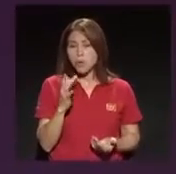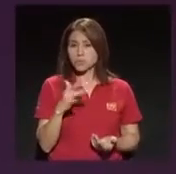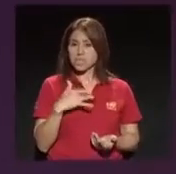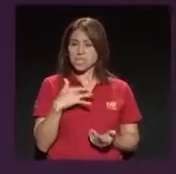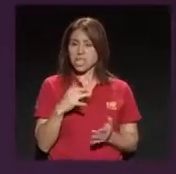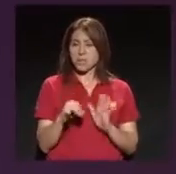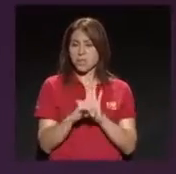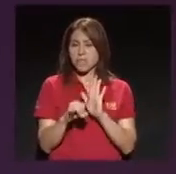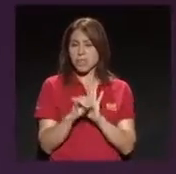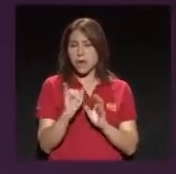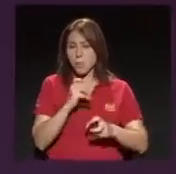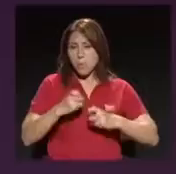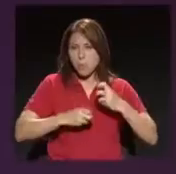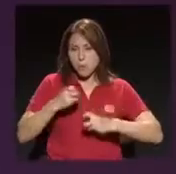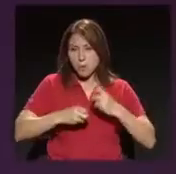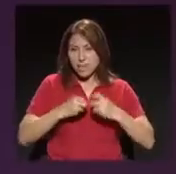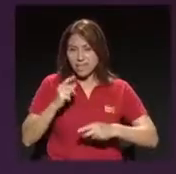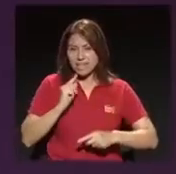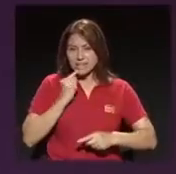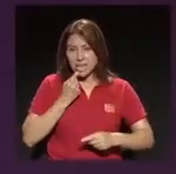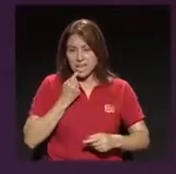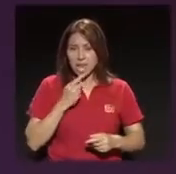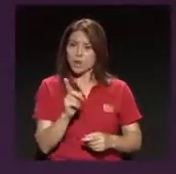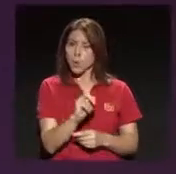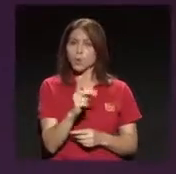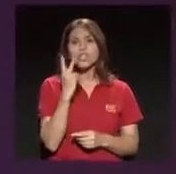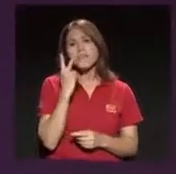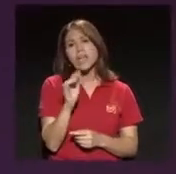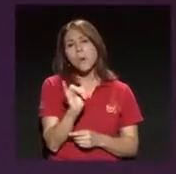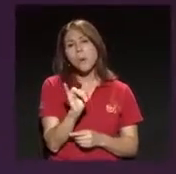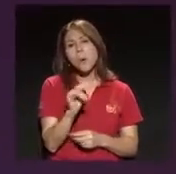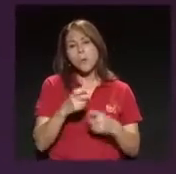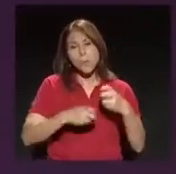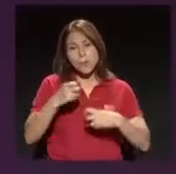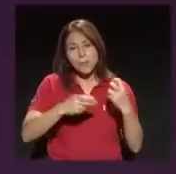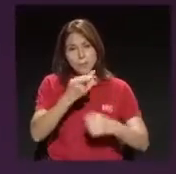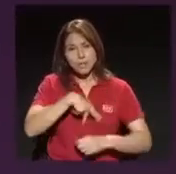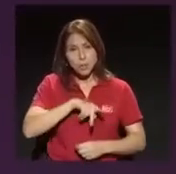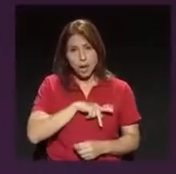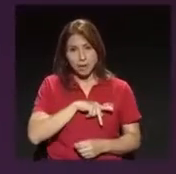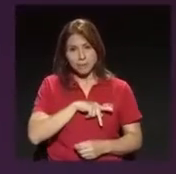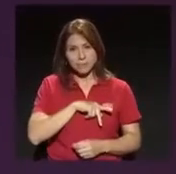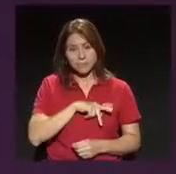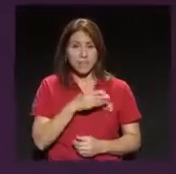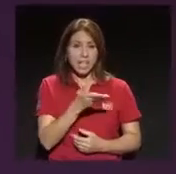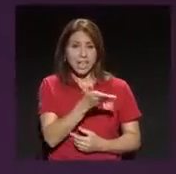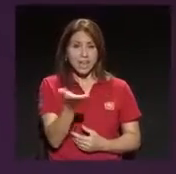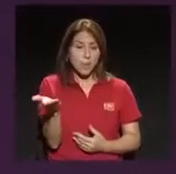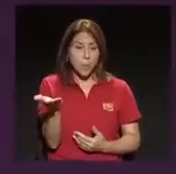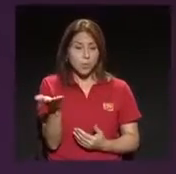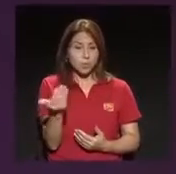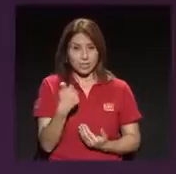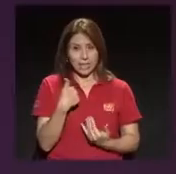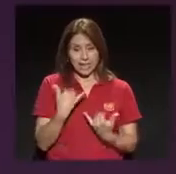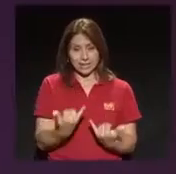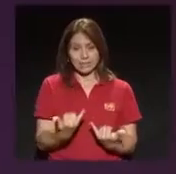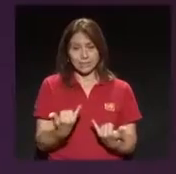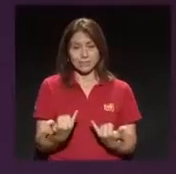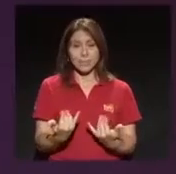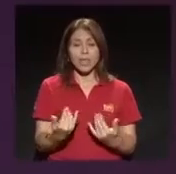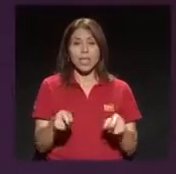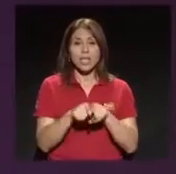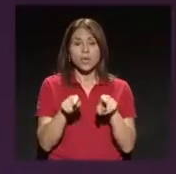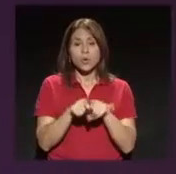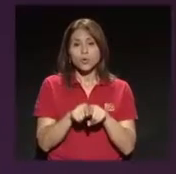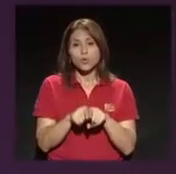seria, digamos, a la que vos te estás enfrentando, sino más como un problema personal en el que vos te encontrás, ¿verdad?